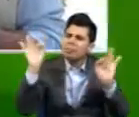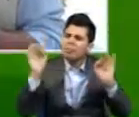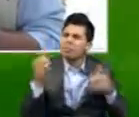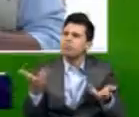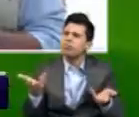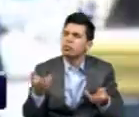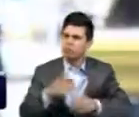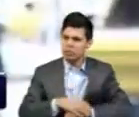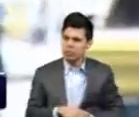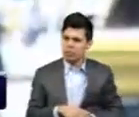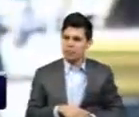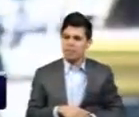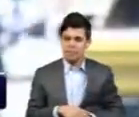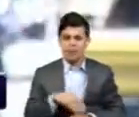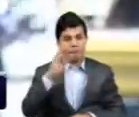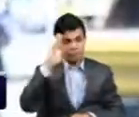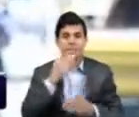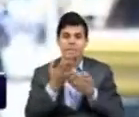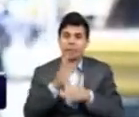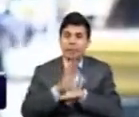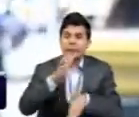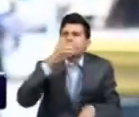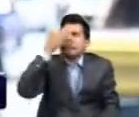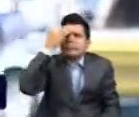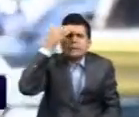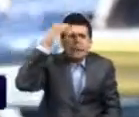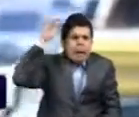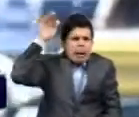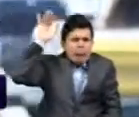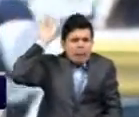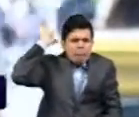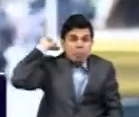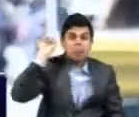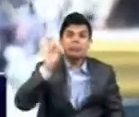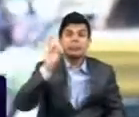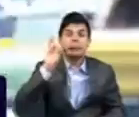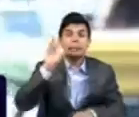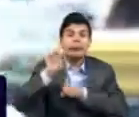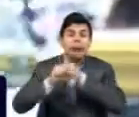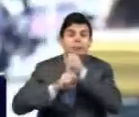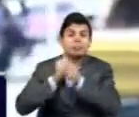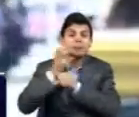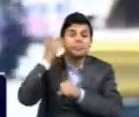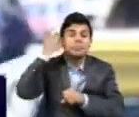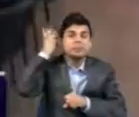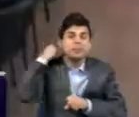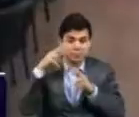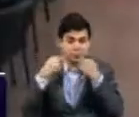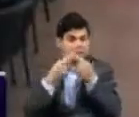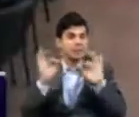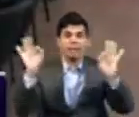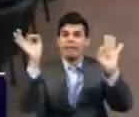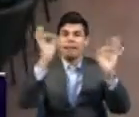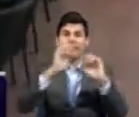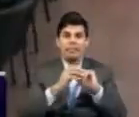Hola, muy buenas tardes. Pues así es, después de 15 años de espera, hoy se instalará a las 3 de la tarde en la Gobernación del Norte de Santander el